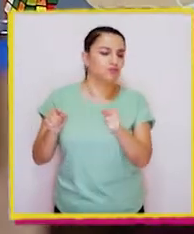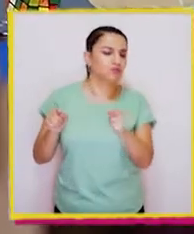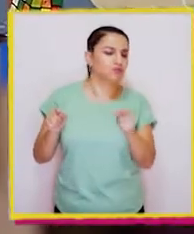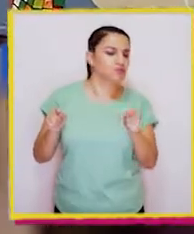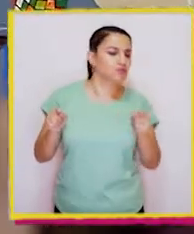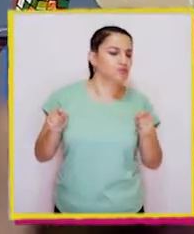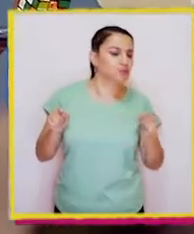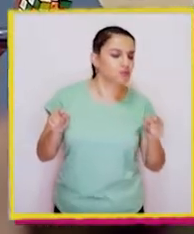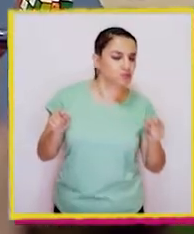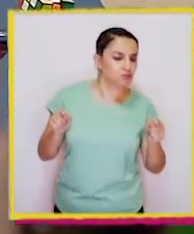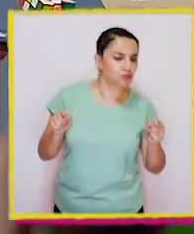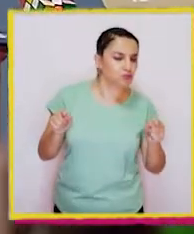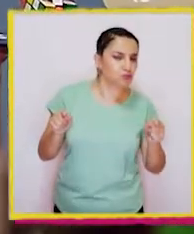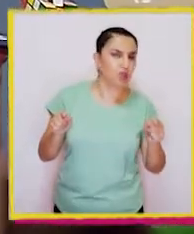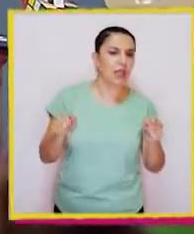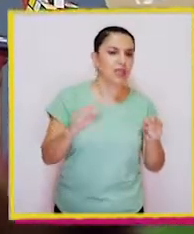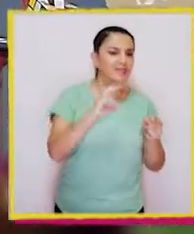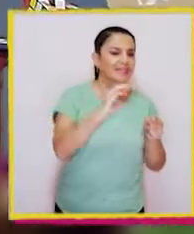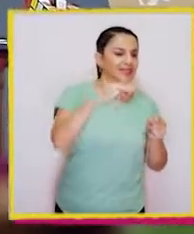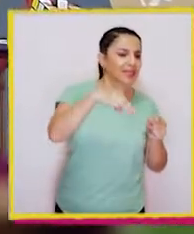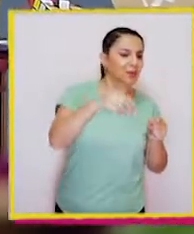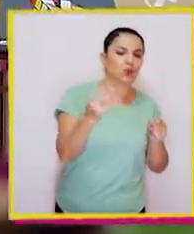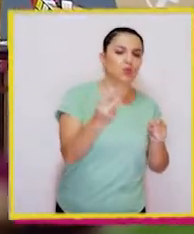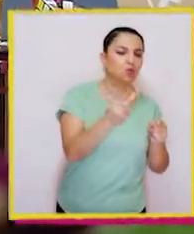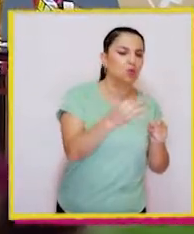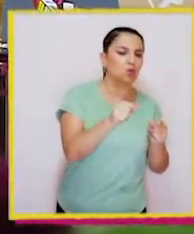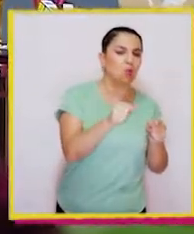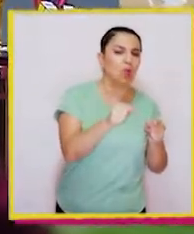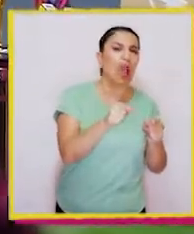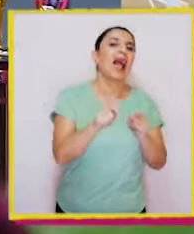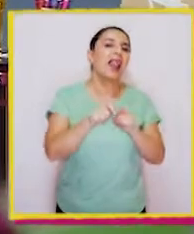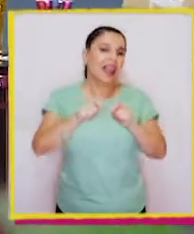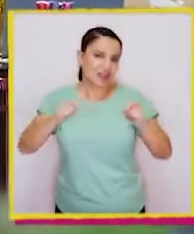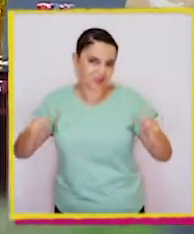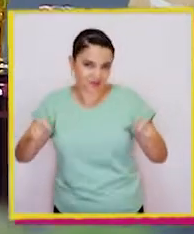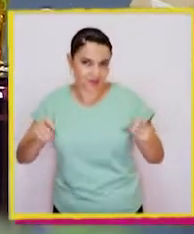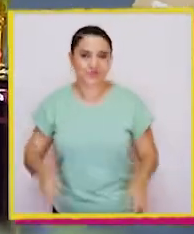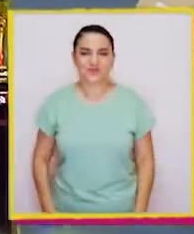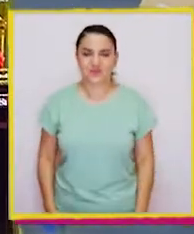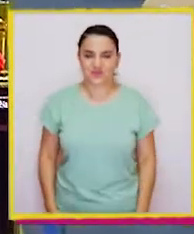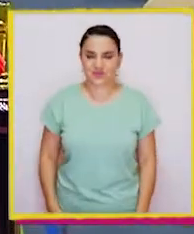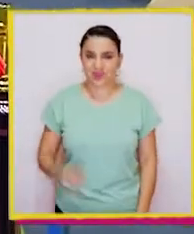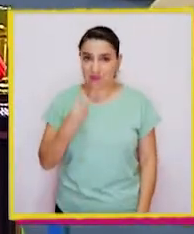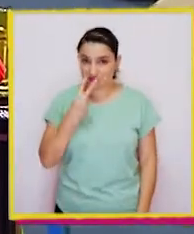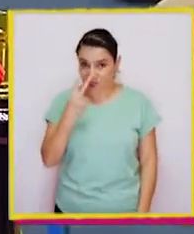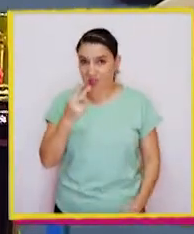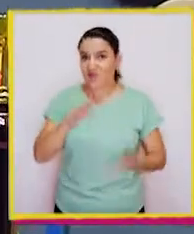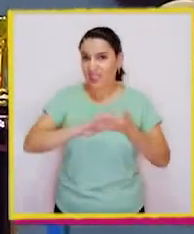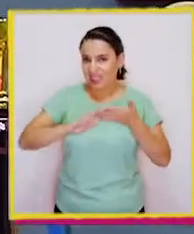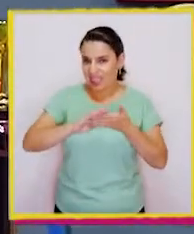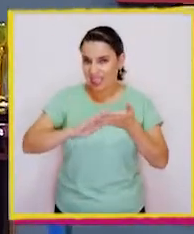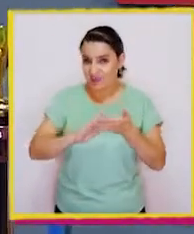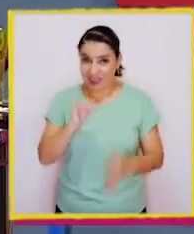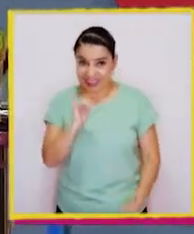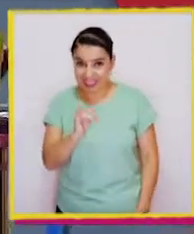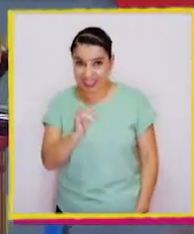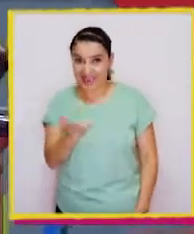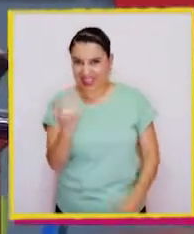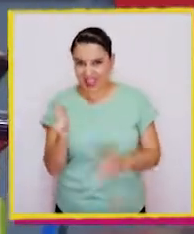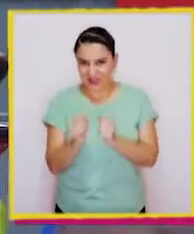hasta dónde llega el objeto, es decir, hasta qué centímetro. Y eso será la longitud. ¿Veamos algunos ejemplos?